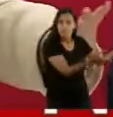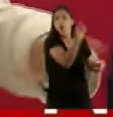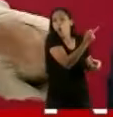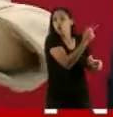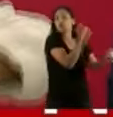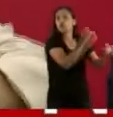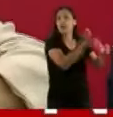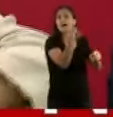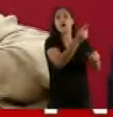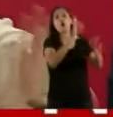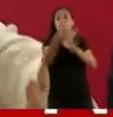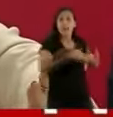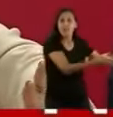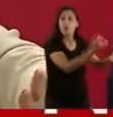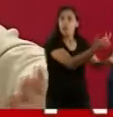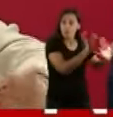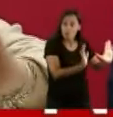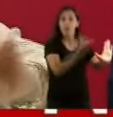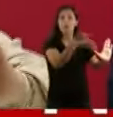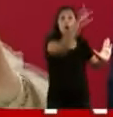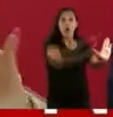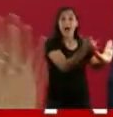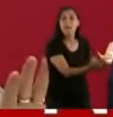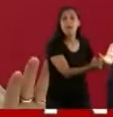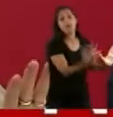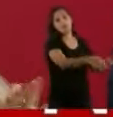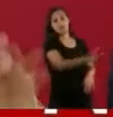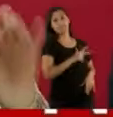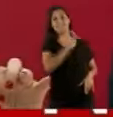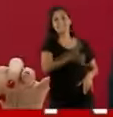a cualquier lugar, a hacer otra tarea. Pero no